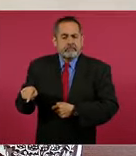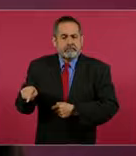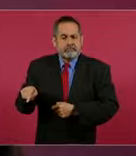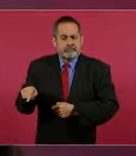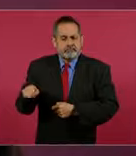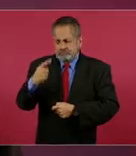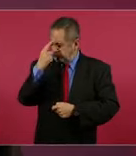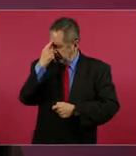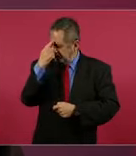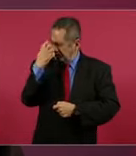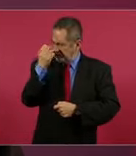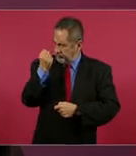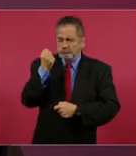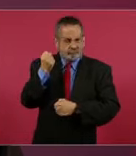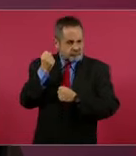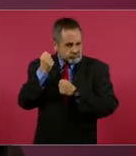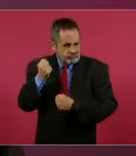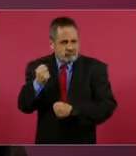con convicciones,